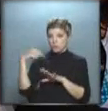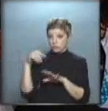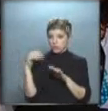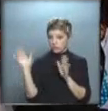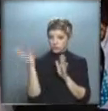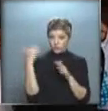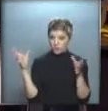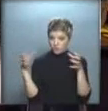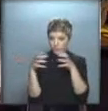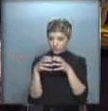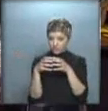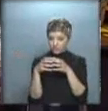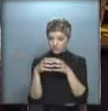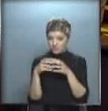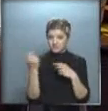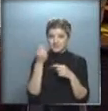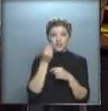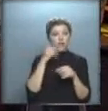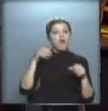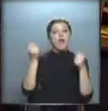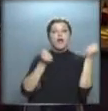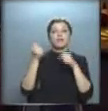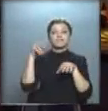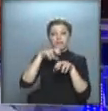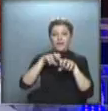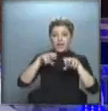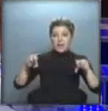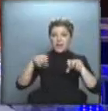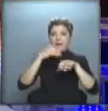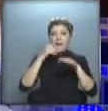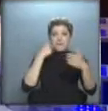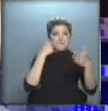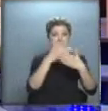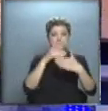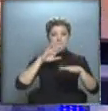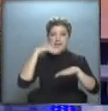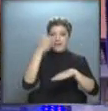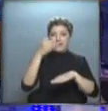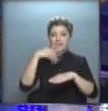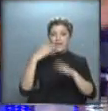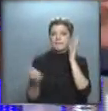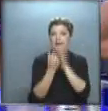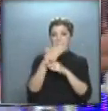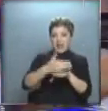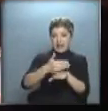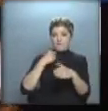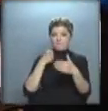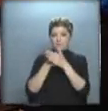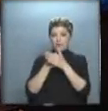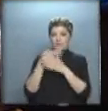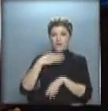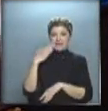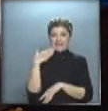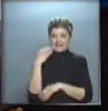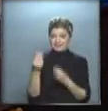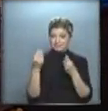micro? ¿Y qué se sentaba? ¿El turno mañana adelante y el turno tarde atrás? ¿O se sentaba mezclado? Alguien que me diga algo, por favor, a ver.